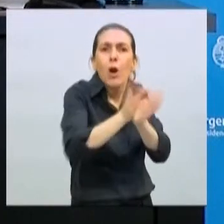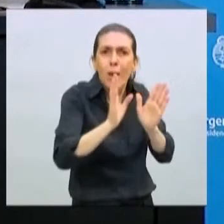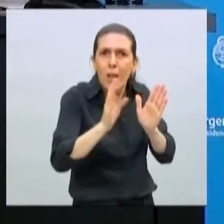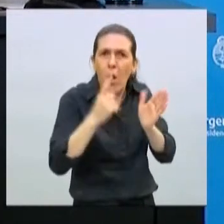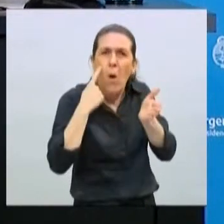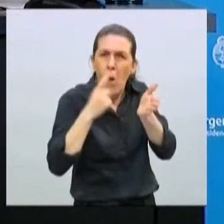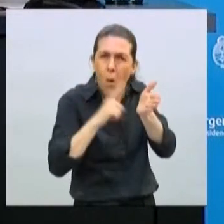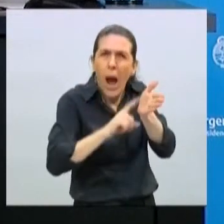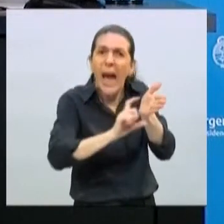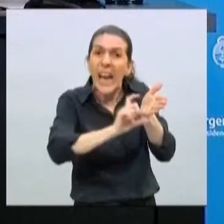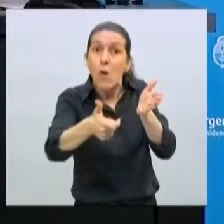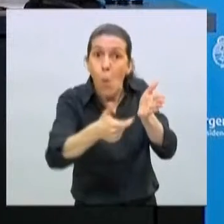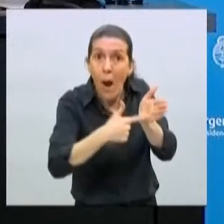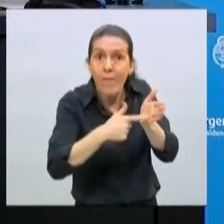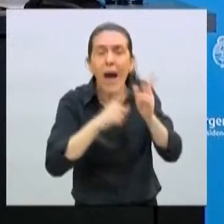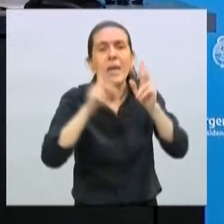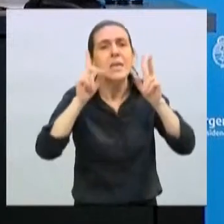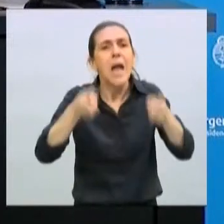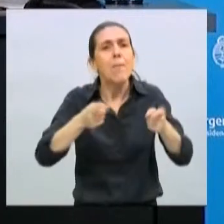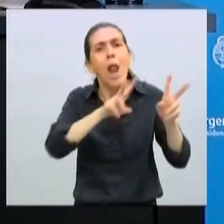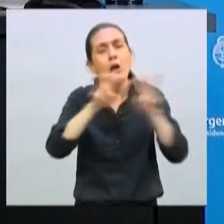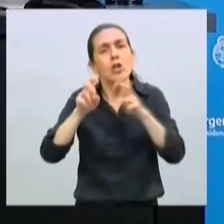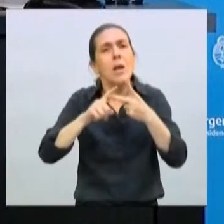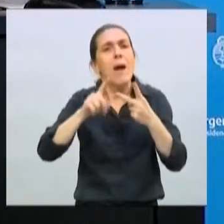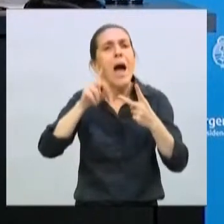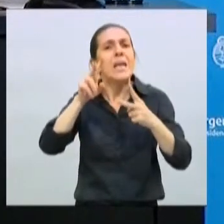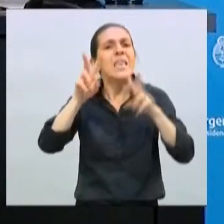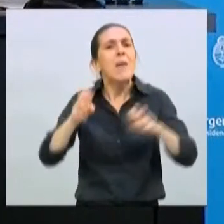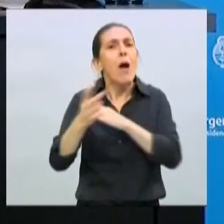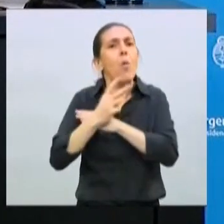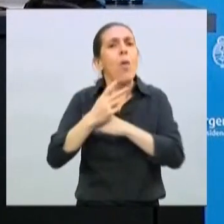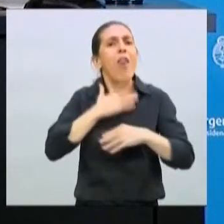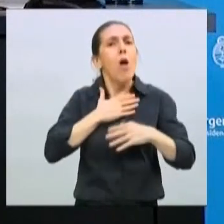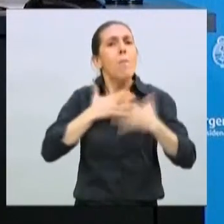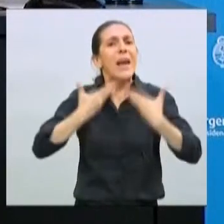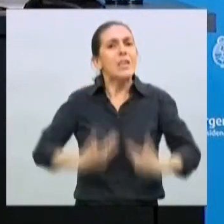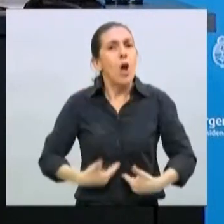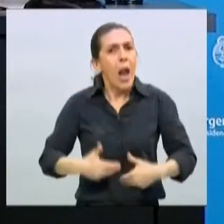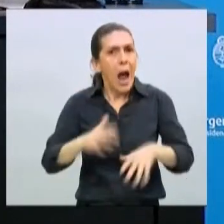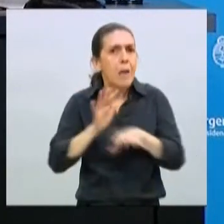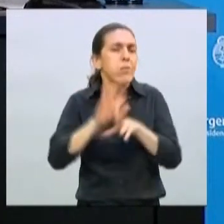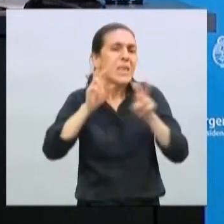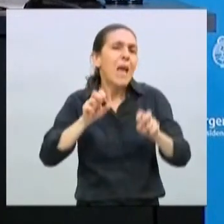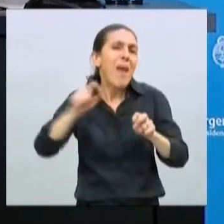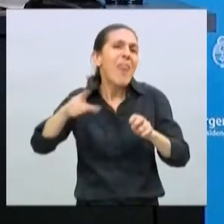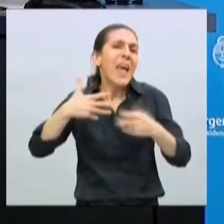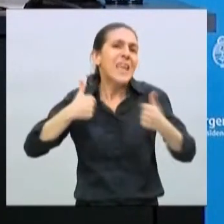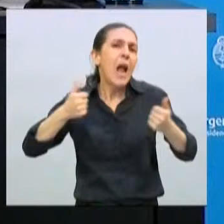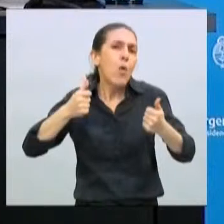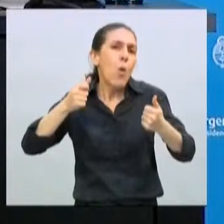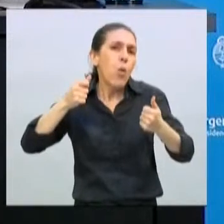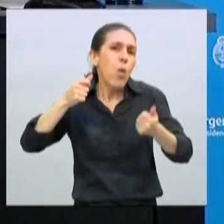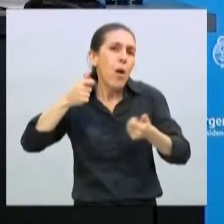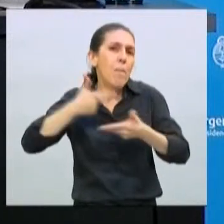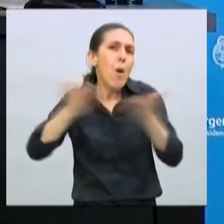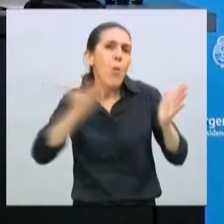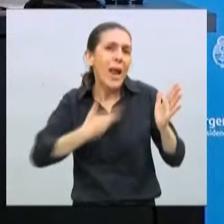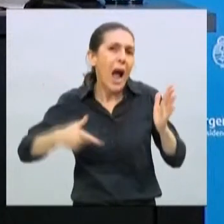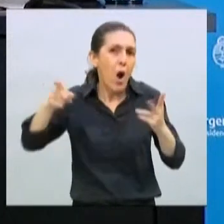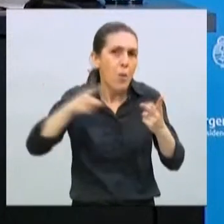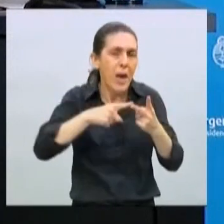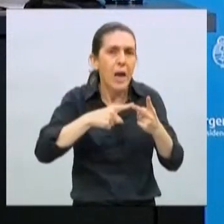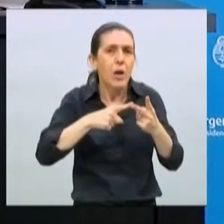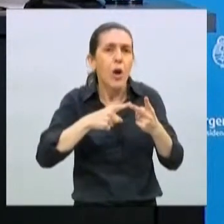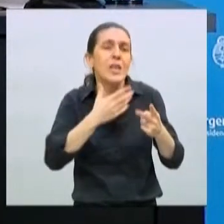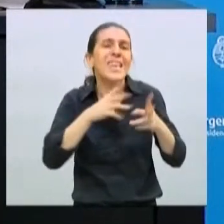Y hablando de los cuidados personales, quería preguntarle, puesto que es un tema de salud pública también, cuál es, o una cuestión de Estado,